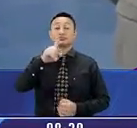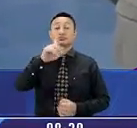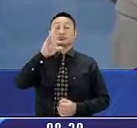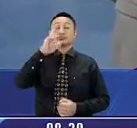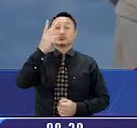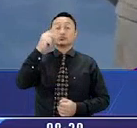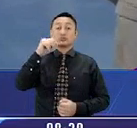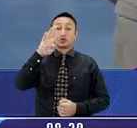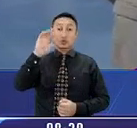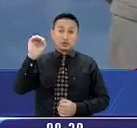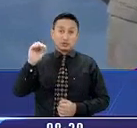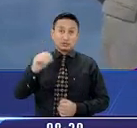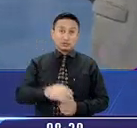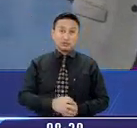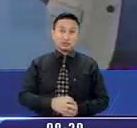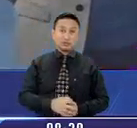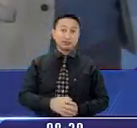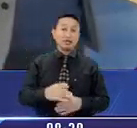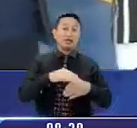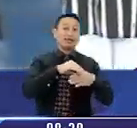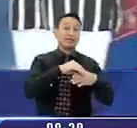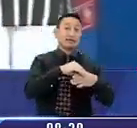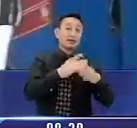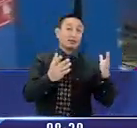172.400. Y de los que están condicionados,